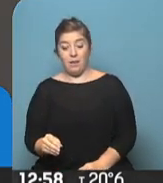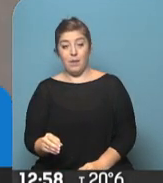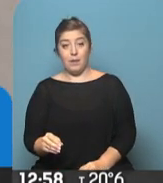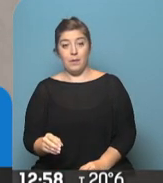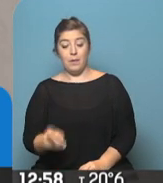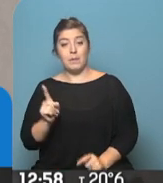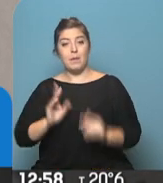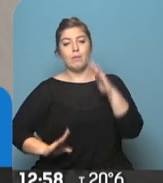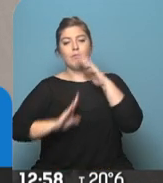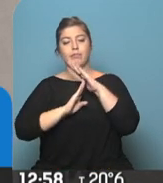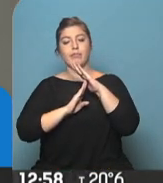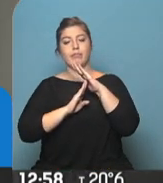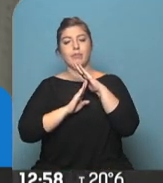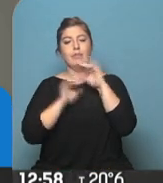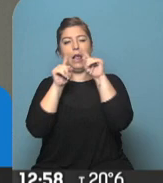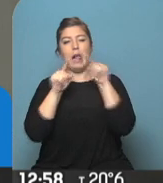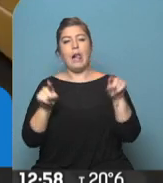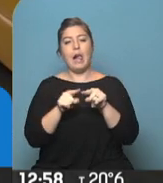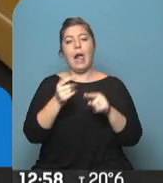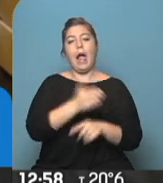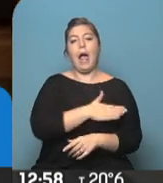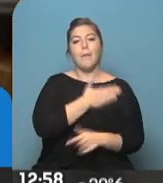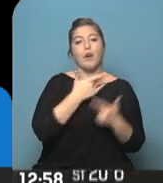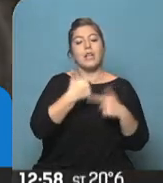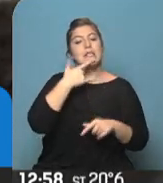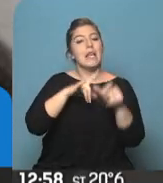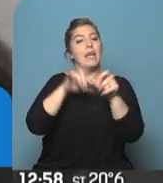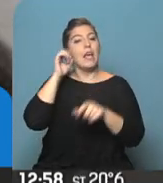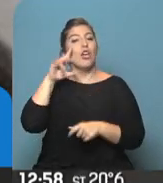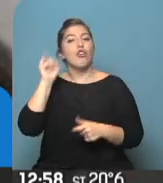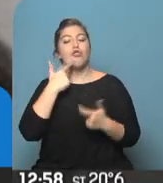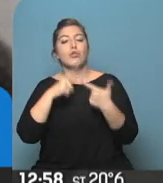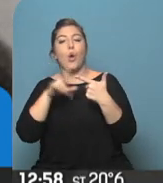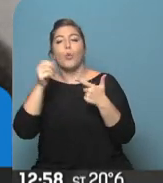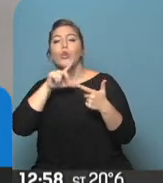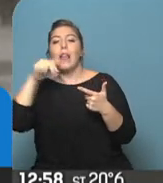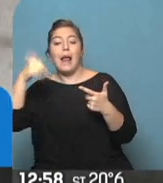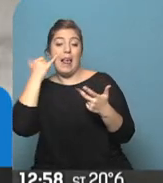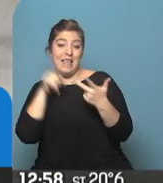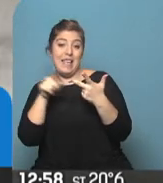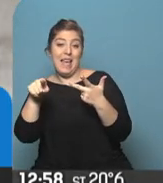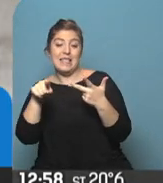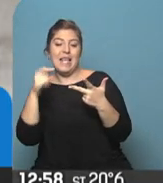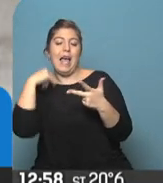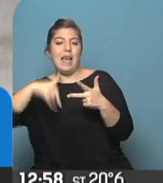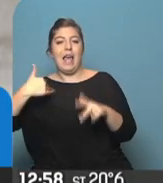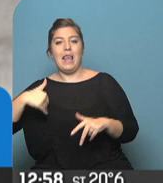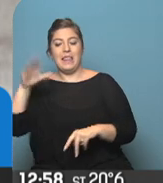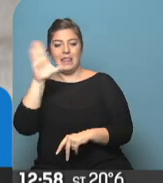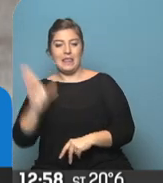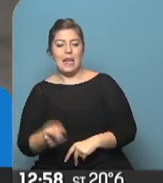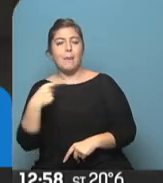protagonizó un poco ese triángulo amoroso entre siqueiros botana y ella en la quinta es bueno aquí en argentina pero